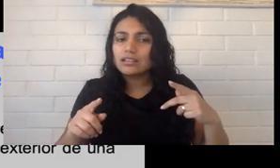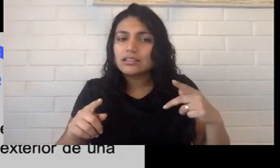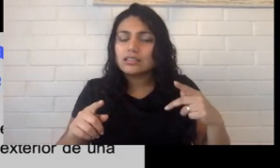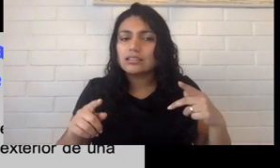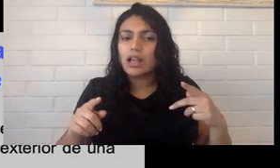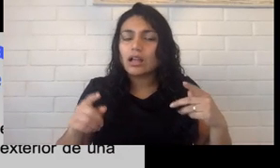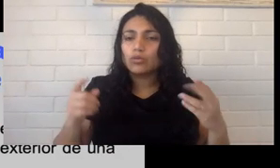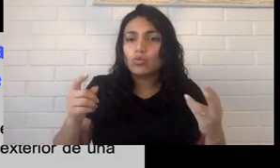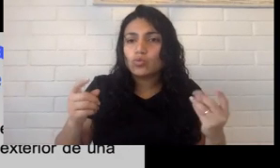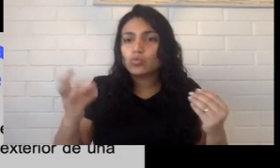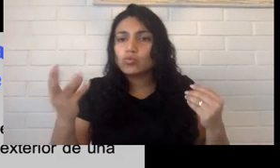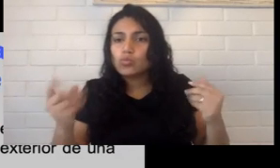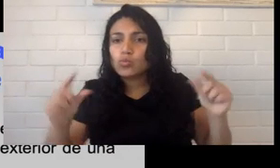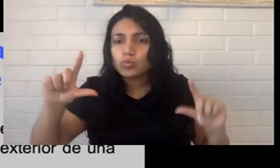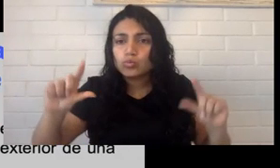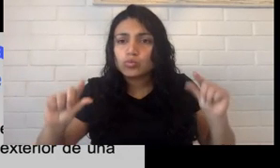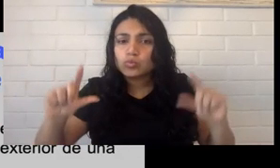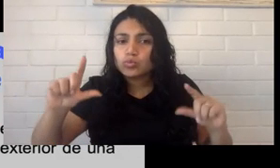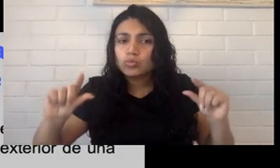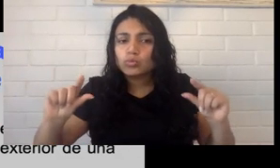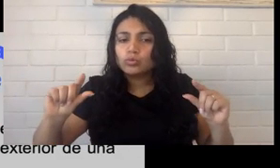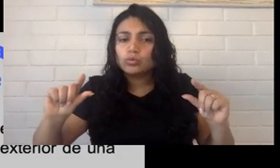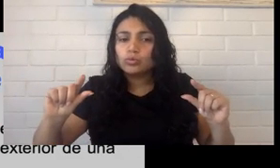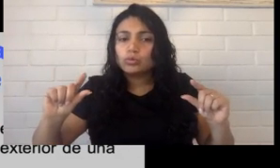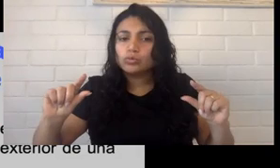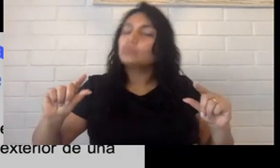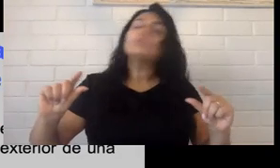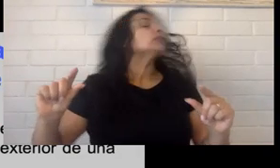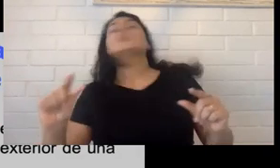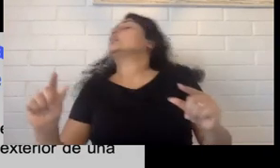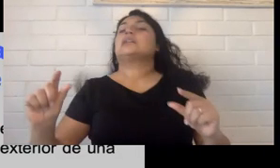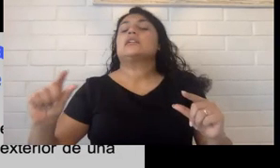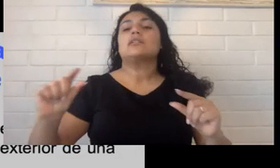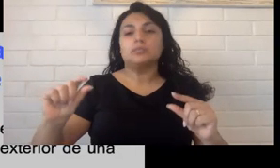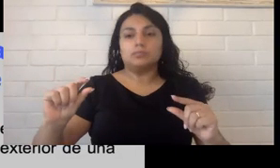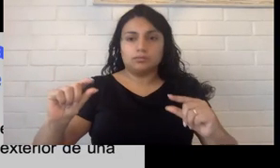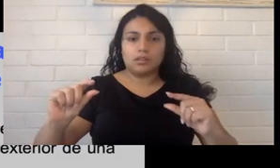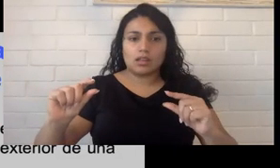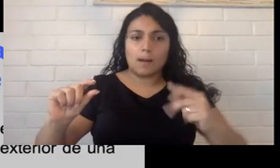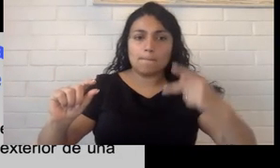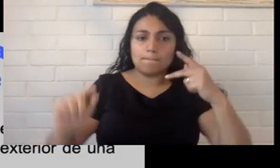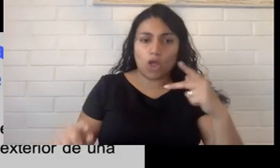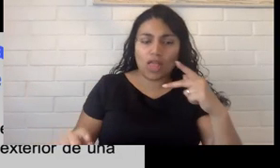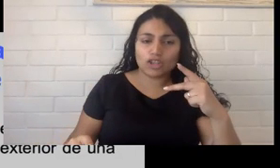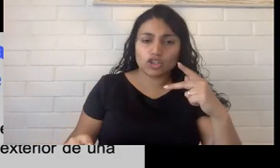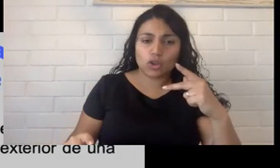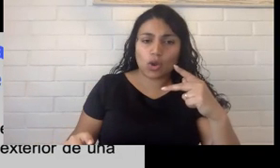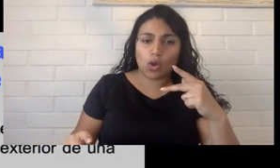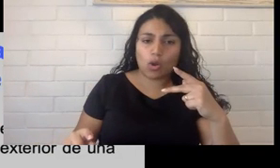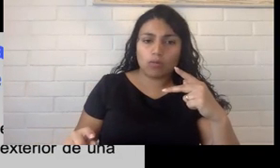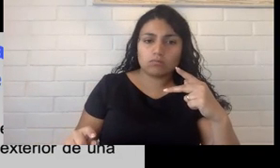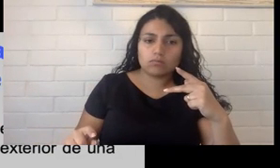por volumen. Entonces la concentración viene a haber entonces una tendencia a que el potasio, ion potasio, se